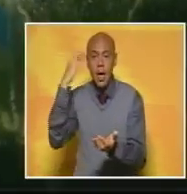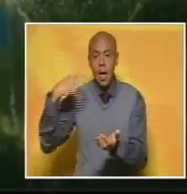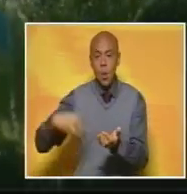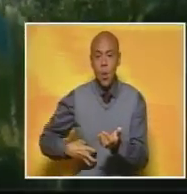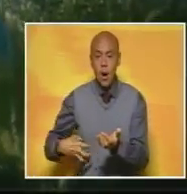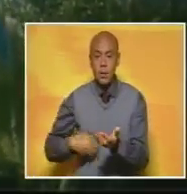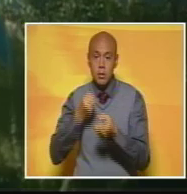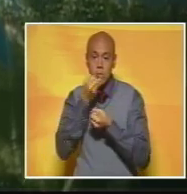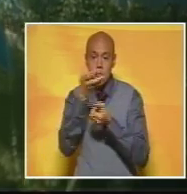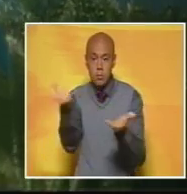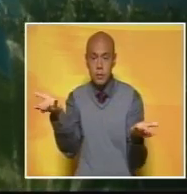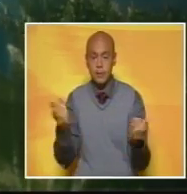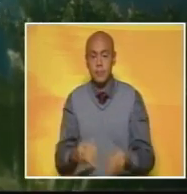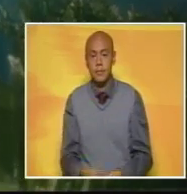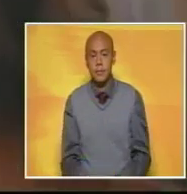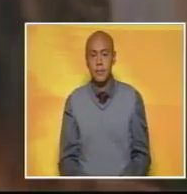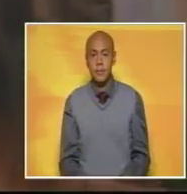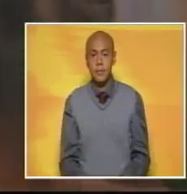hadas.